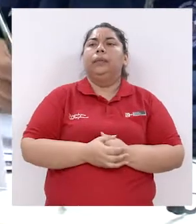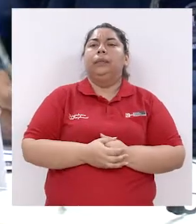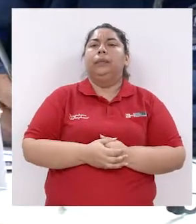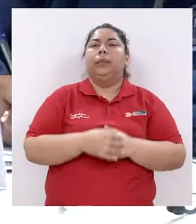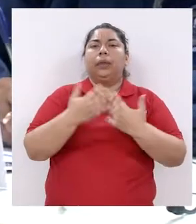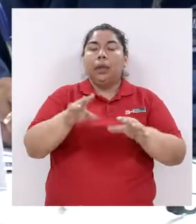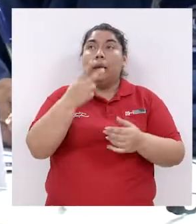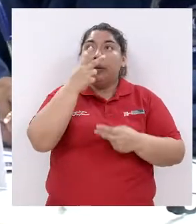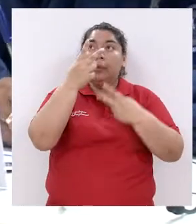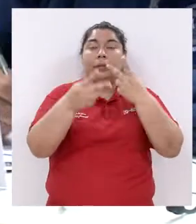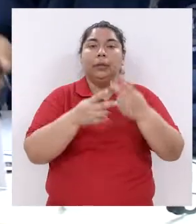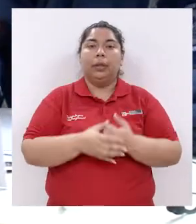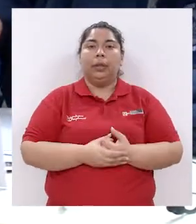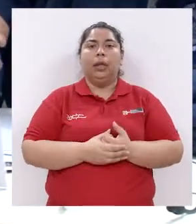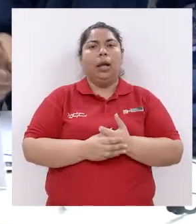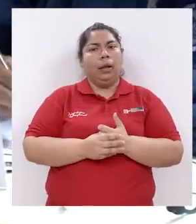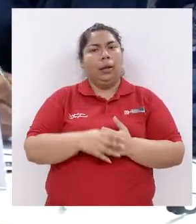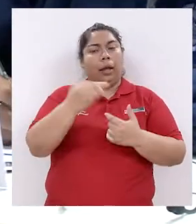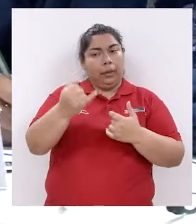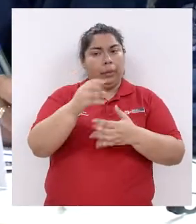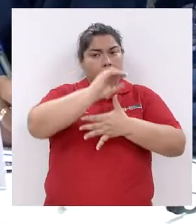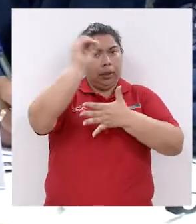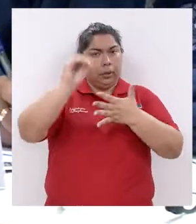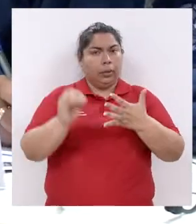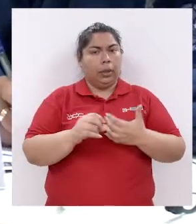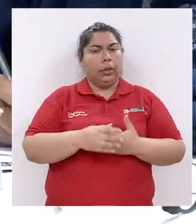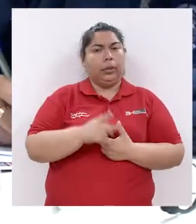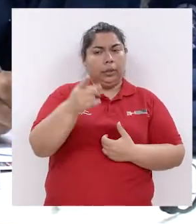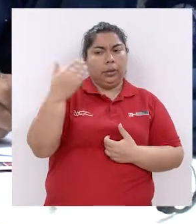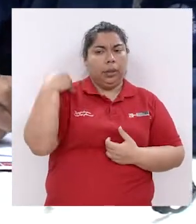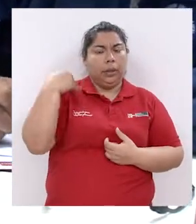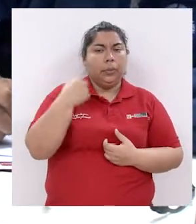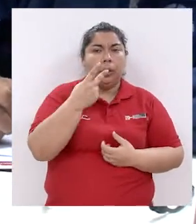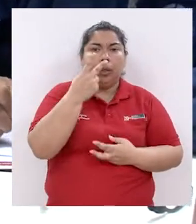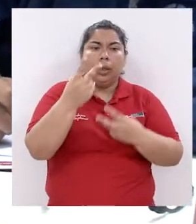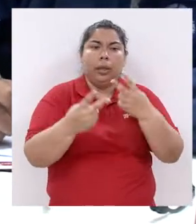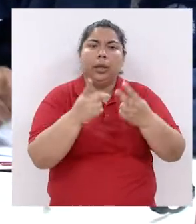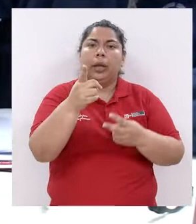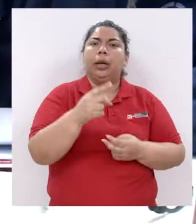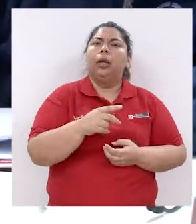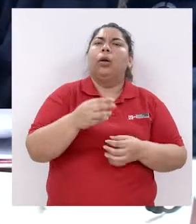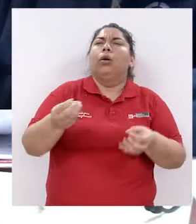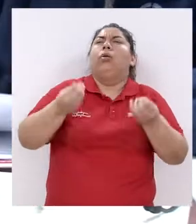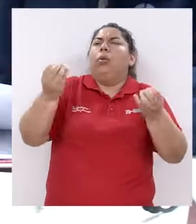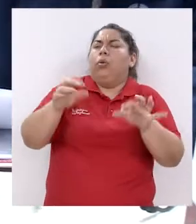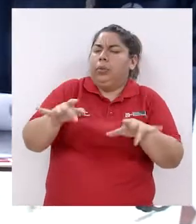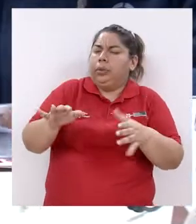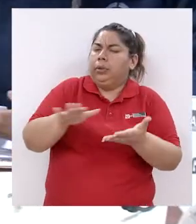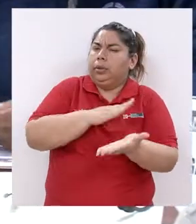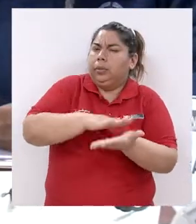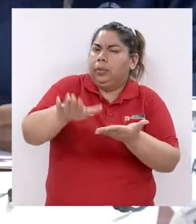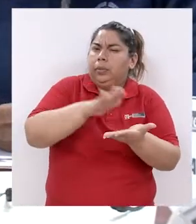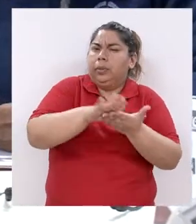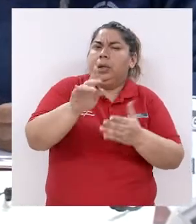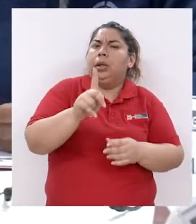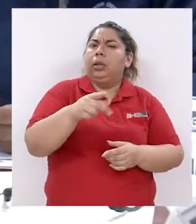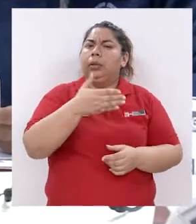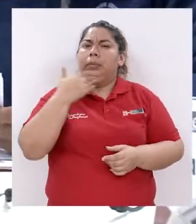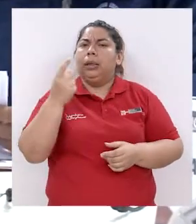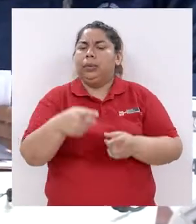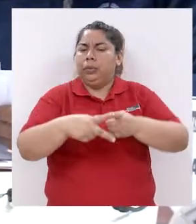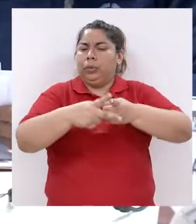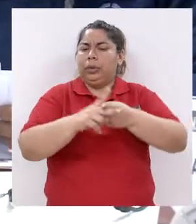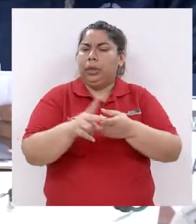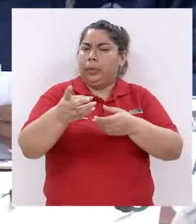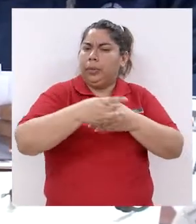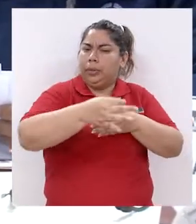logrado esa aspiración. A través de las OREDIs tendríamos que generar los mecanismos para que realmente sea una